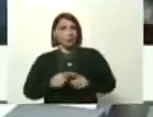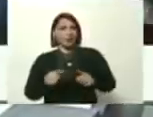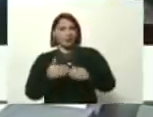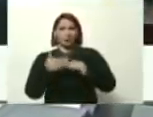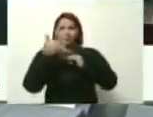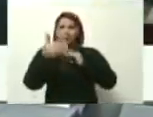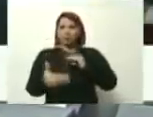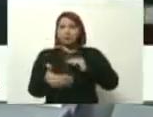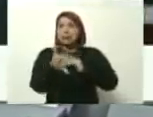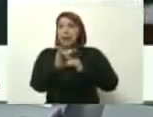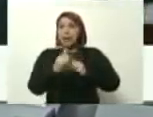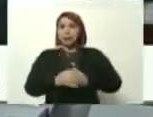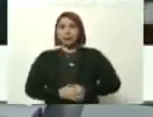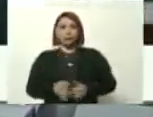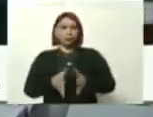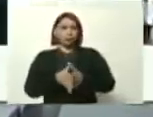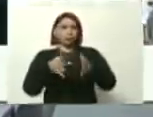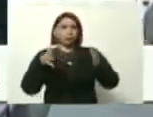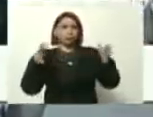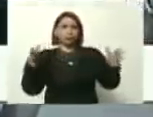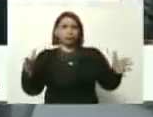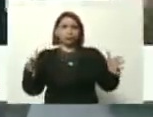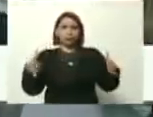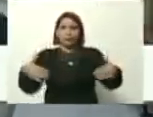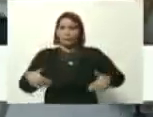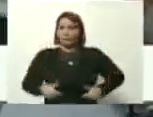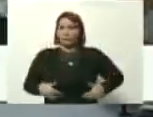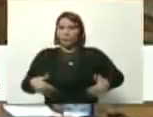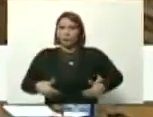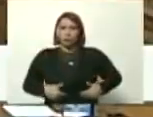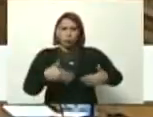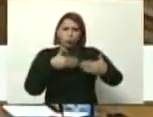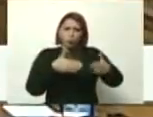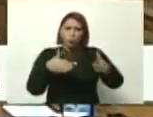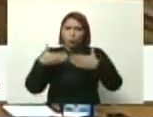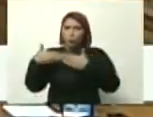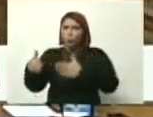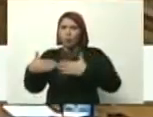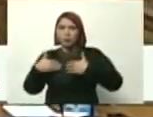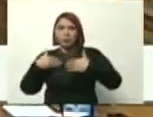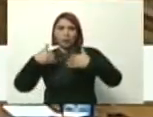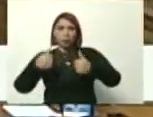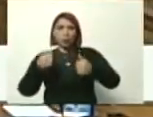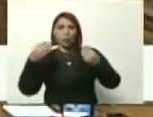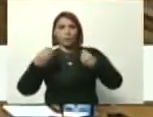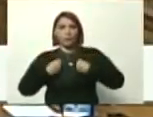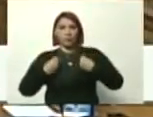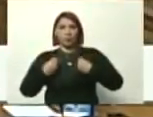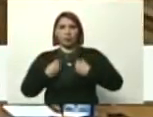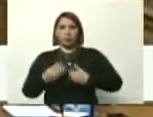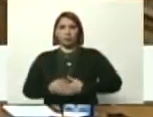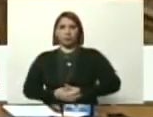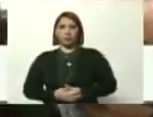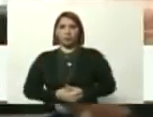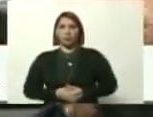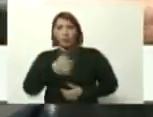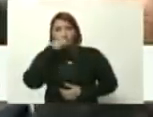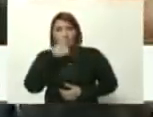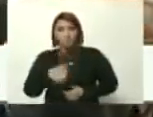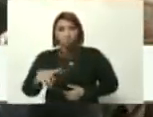ello hay inmensos y grandes esfuerzos por garantizar la salud y la vida del